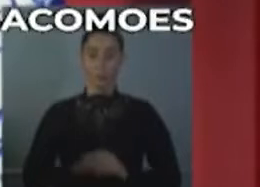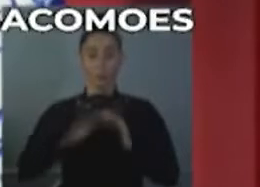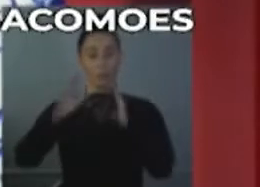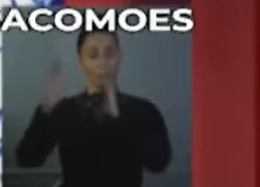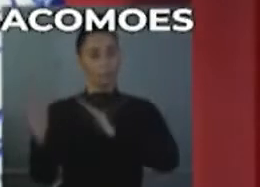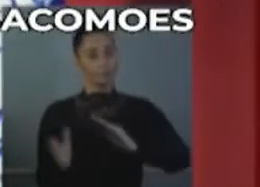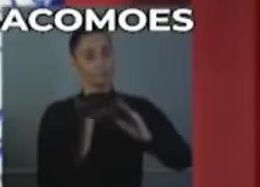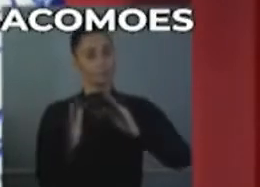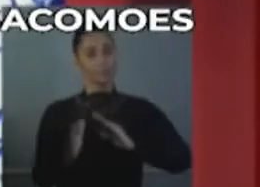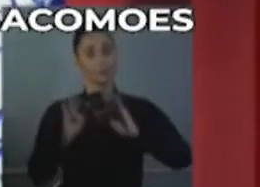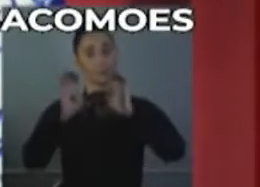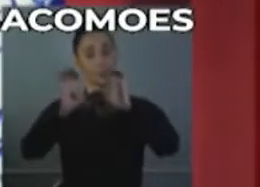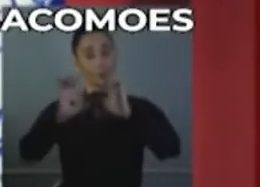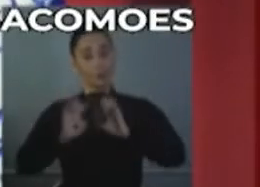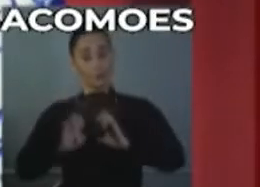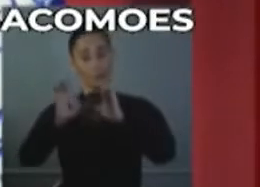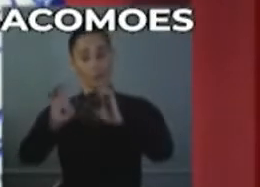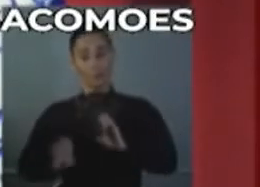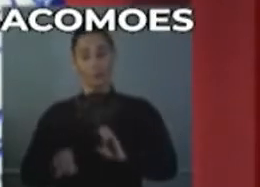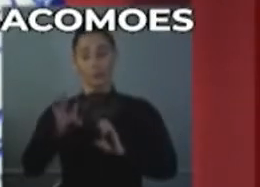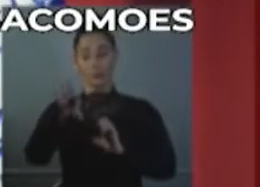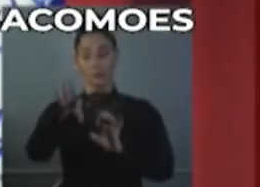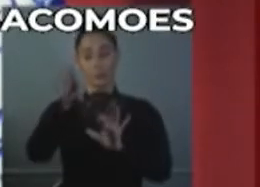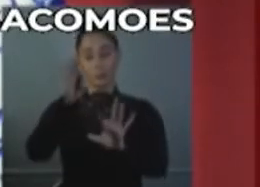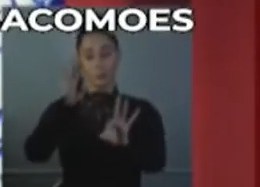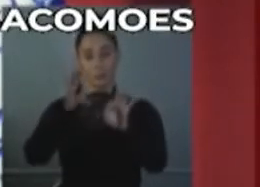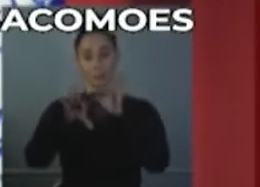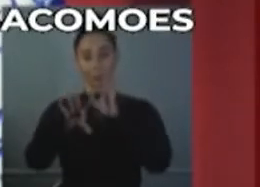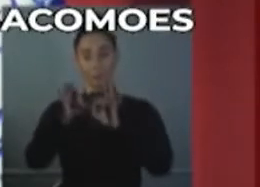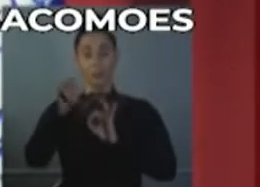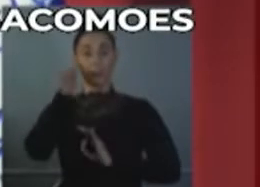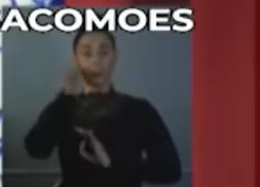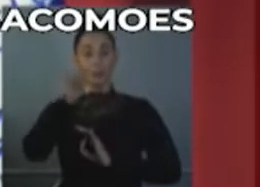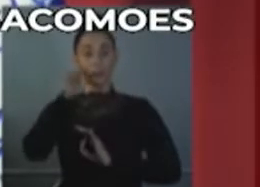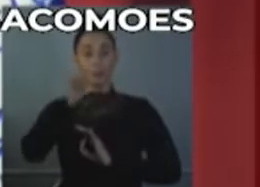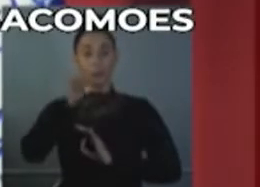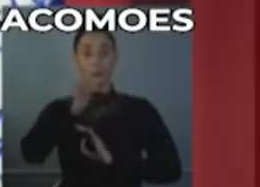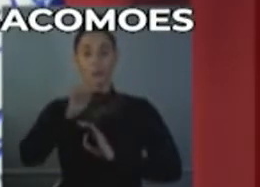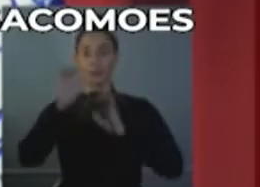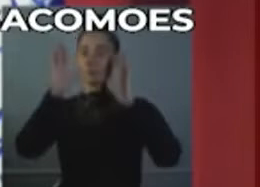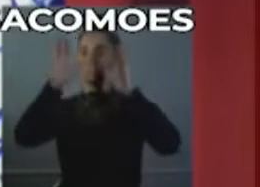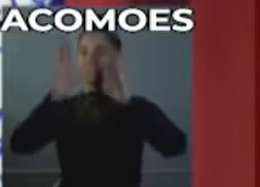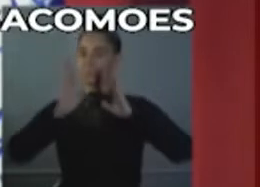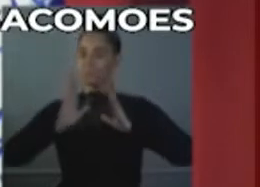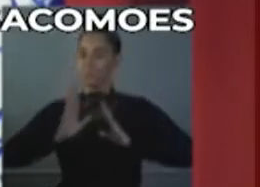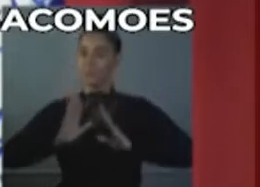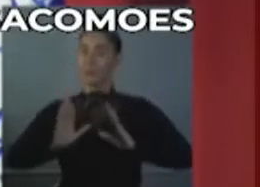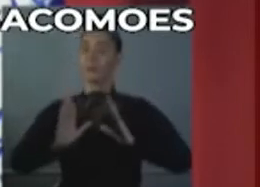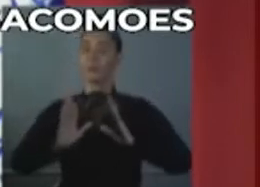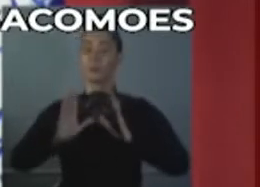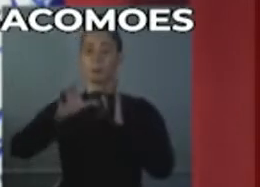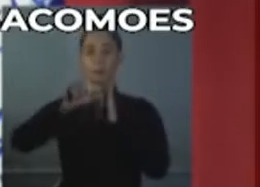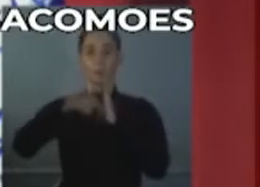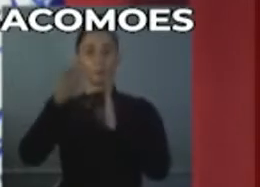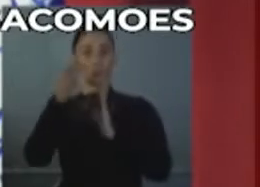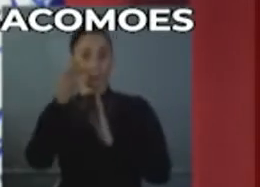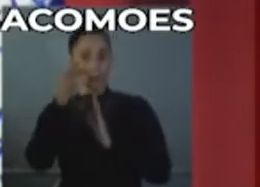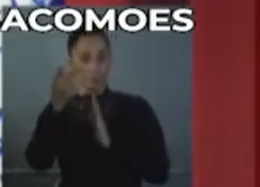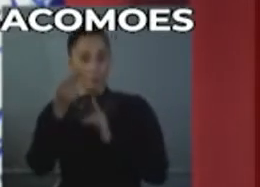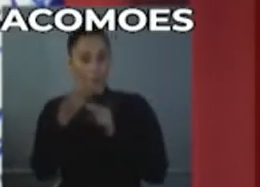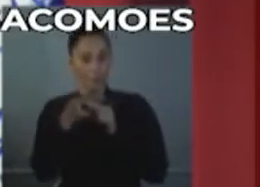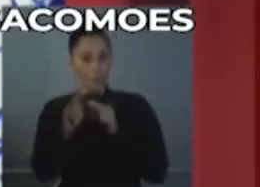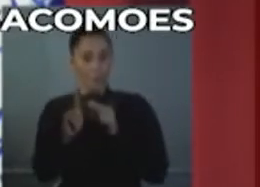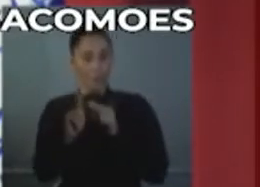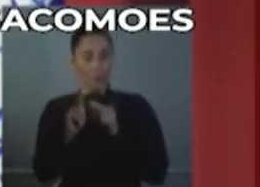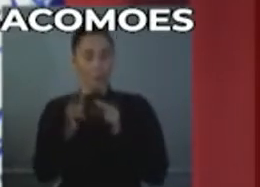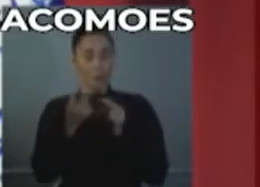El proceso de evaluación y selección de estas mujeres extraordinarias, que en breve ustedes conocerán, ha